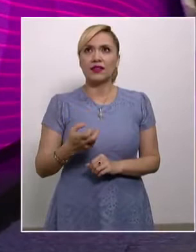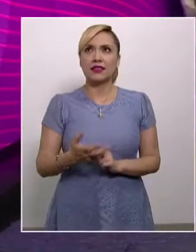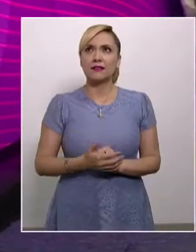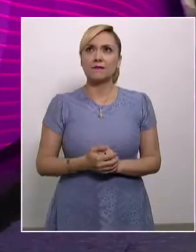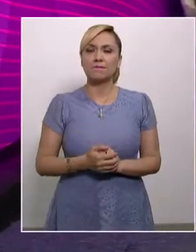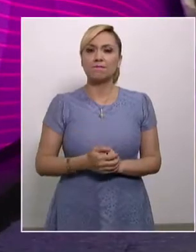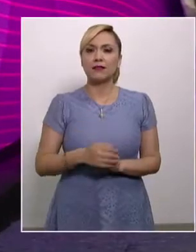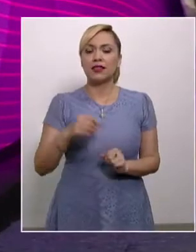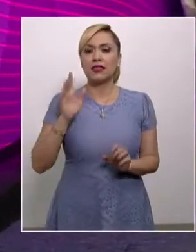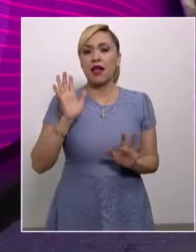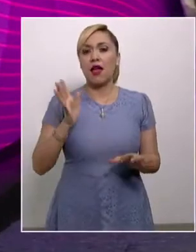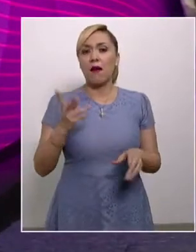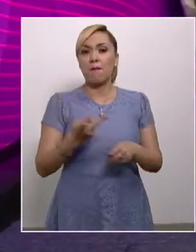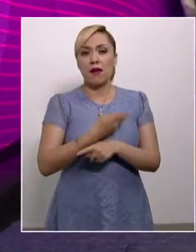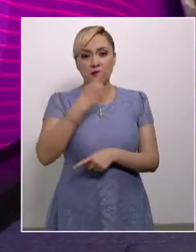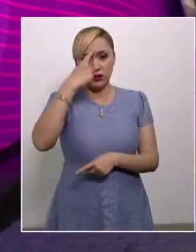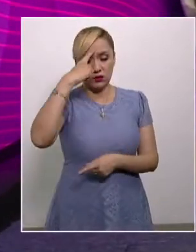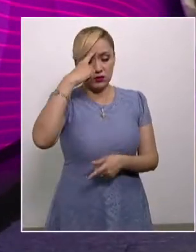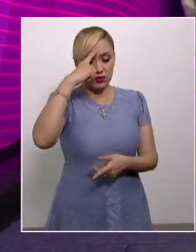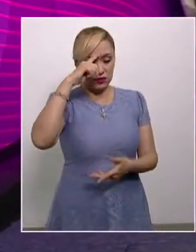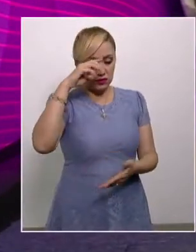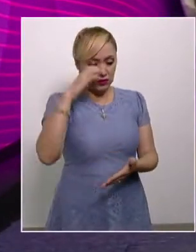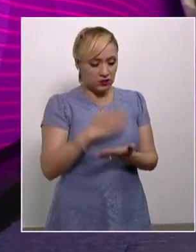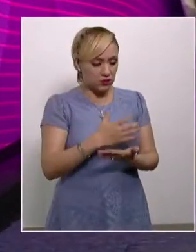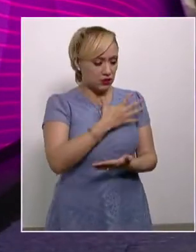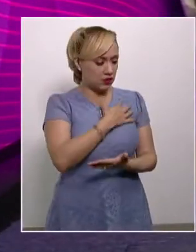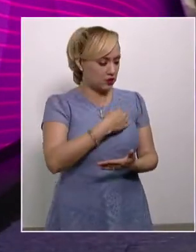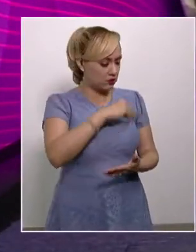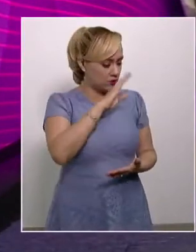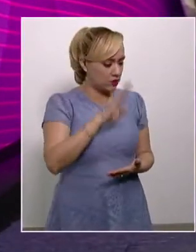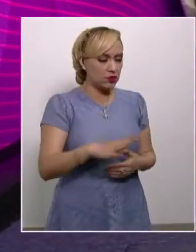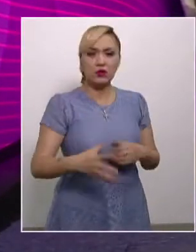que ese daño que se generó con la pérdida de su hija